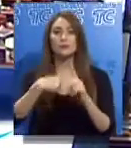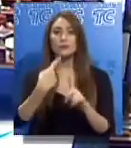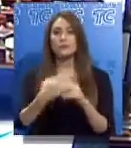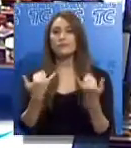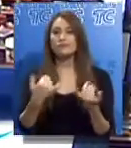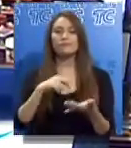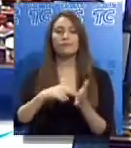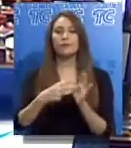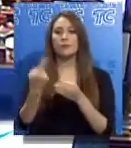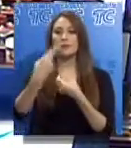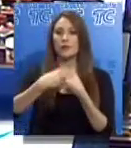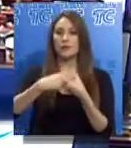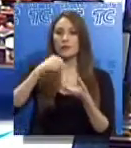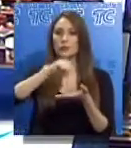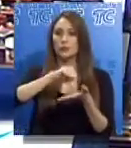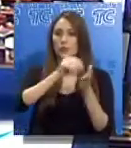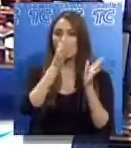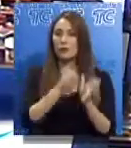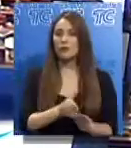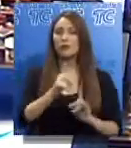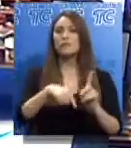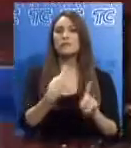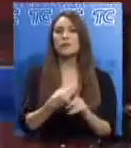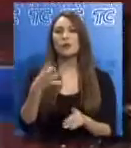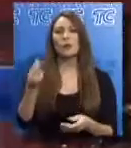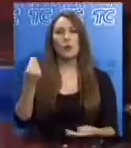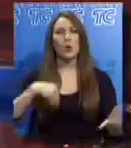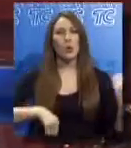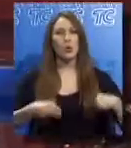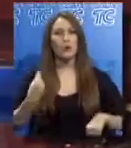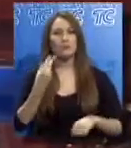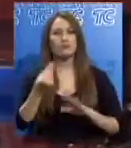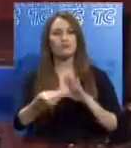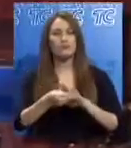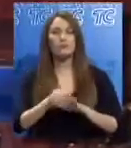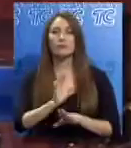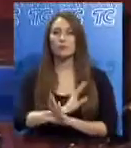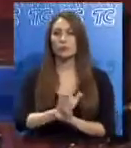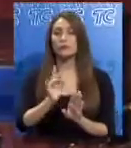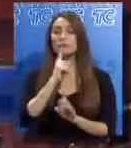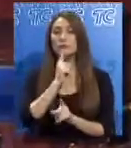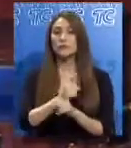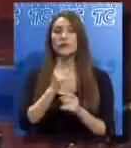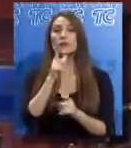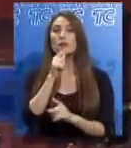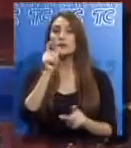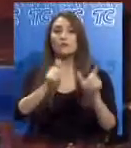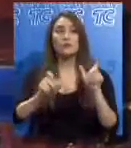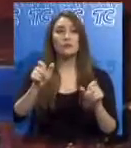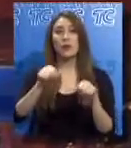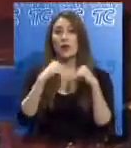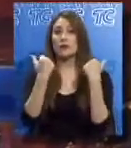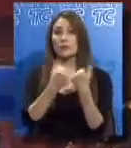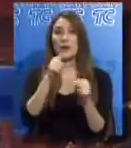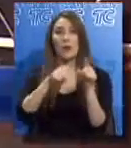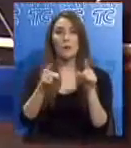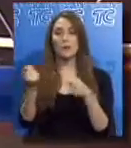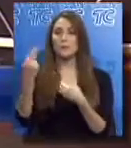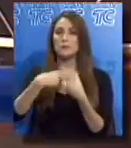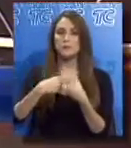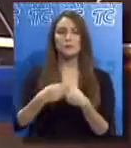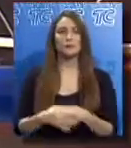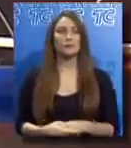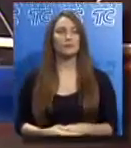derechos de participación ciudadana y lucha contra la corrupción. Hay que señalar que la comparecencia se desarrolló sin la presencia de algunos asambleístas de oposición.